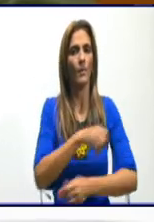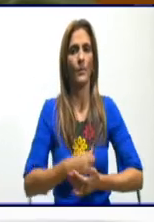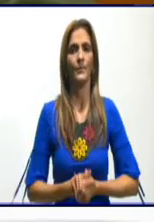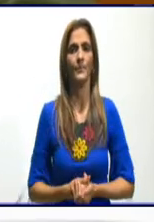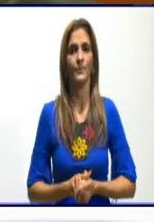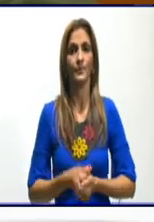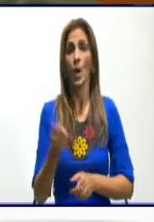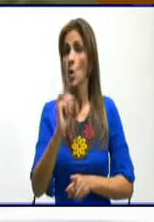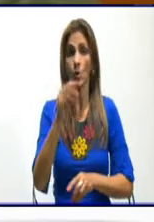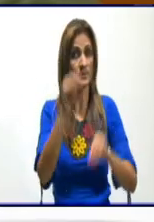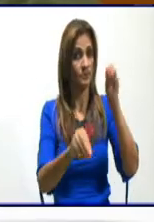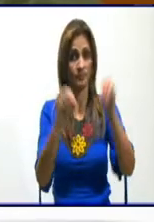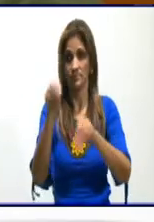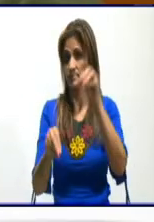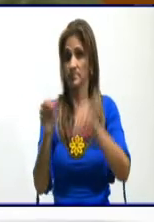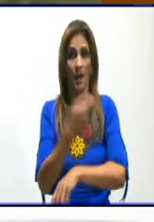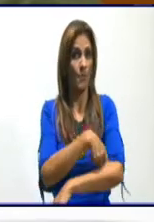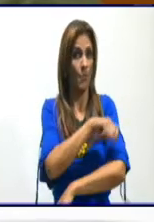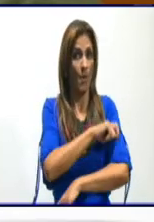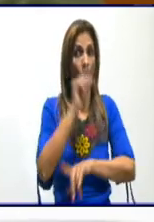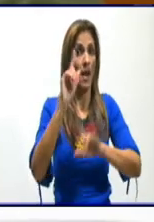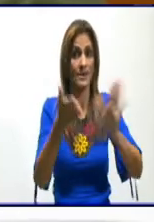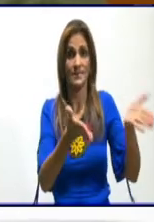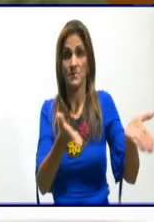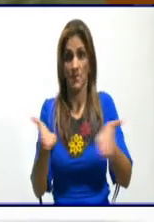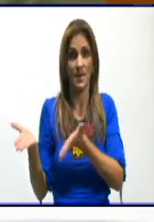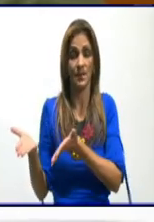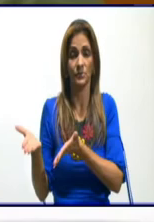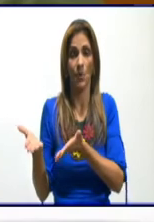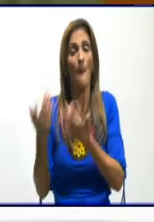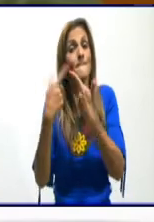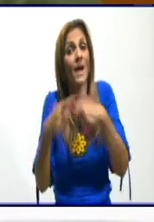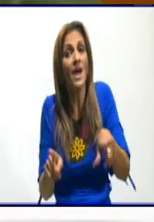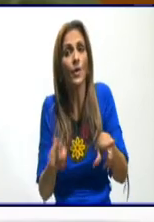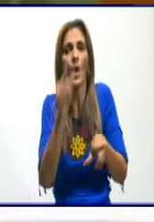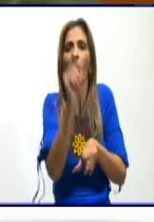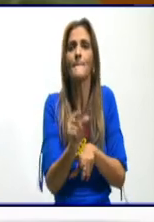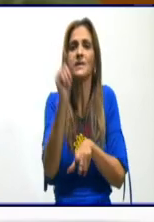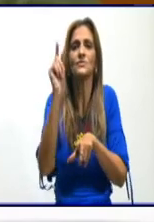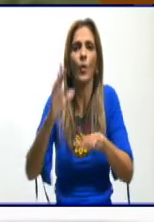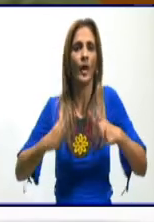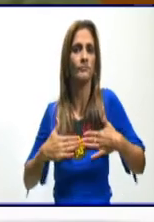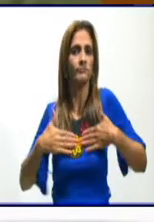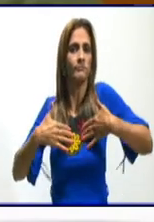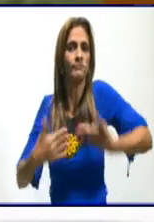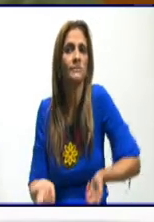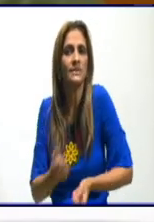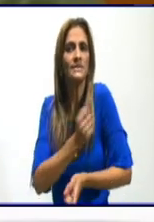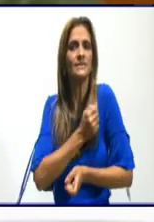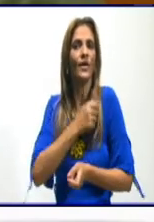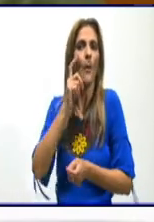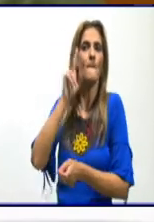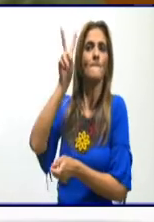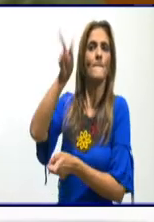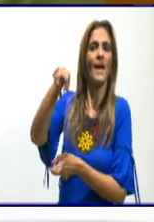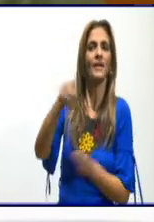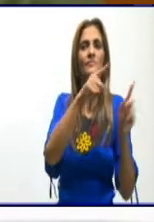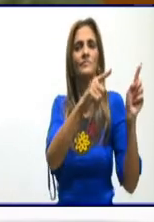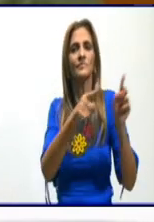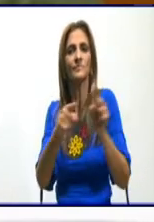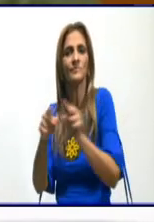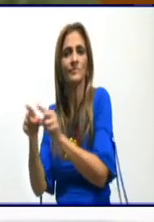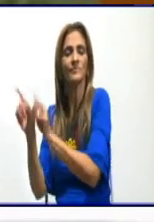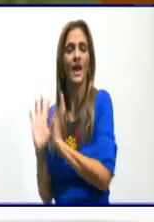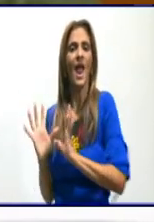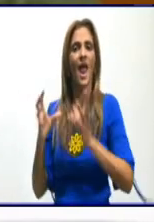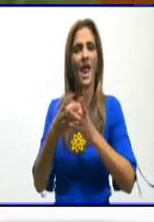masivo y de manera espontánea la gente quiso agasajar a su equipo pero lo que sí se reconoce